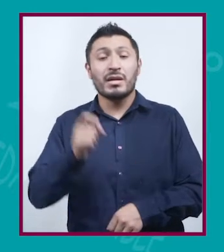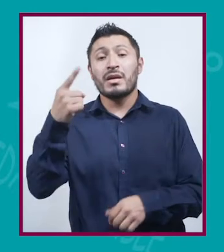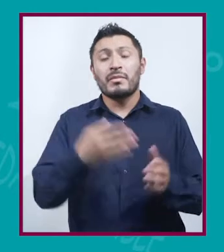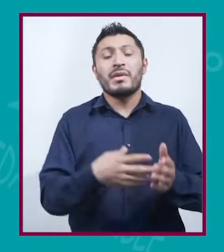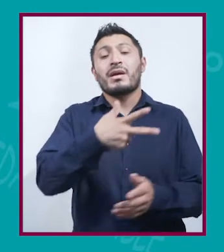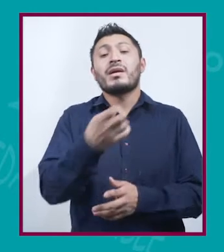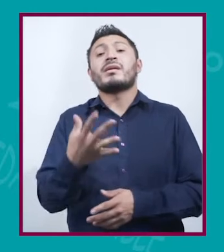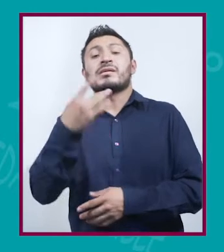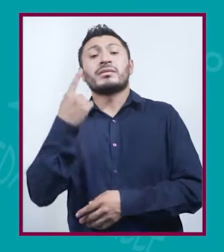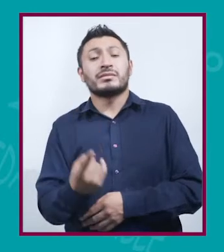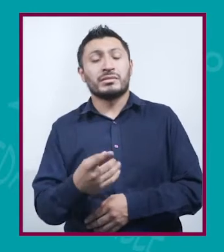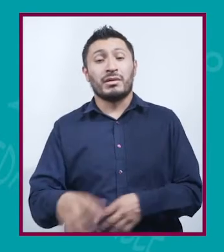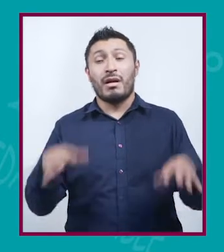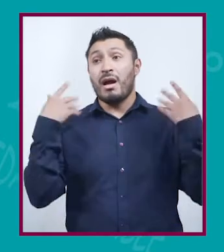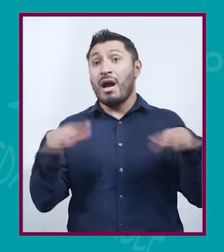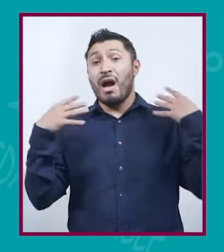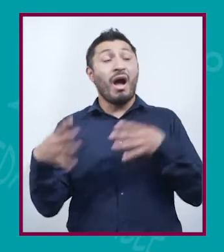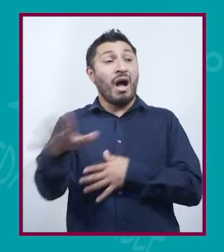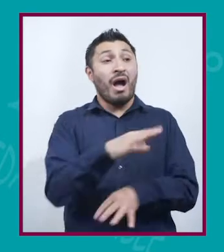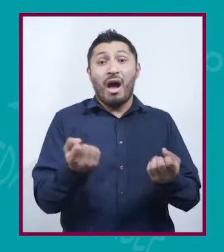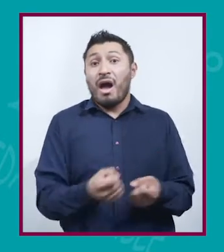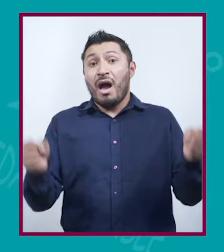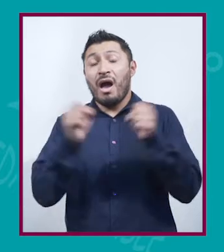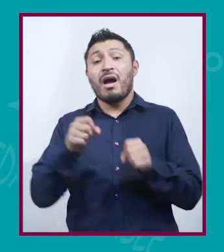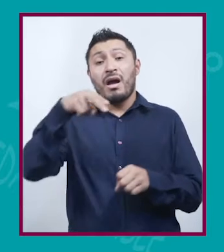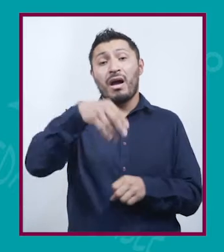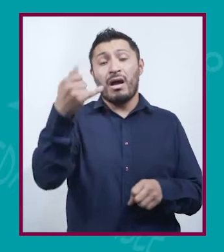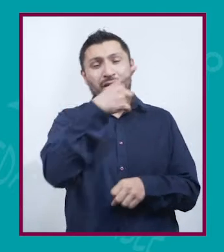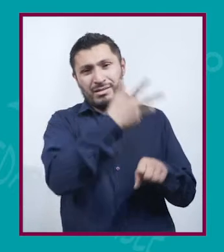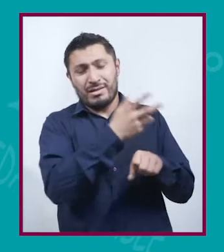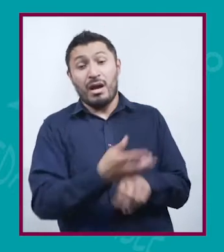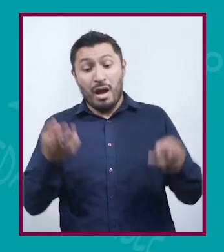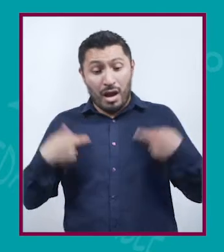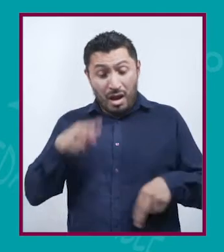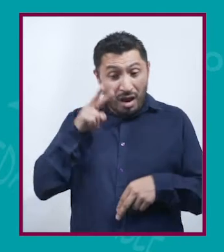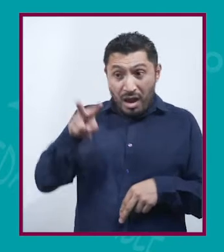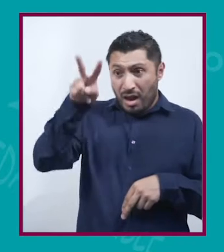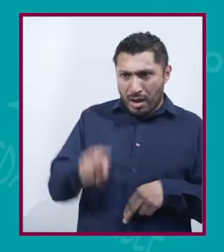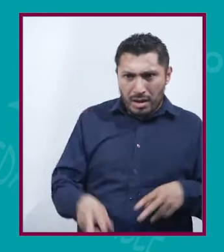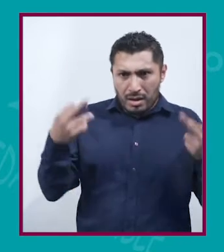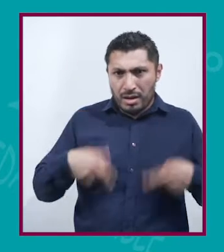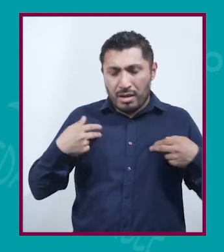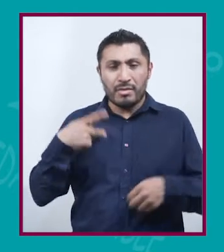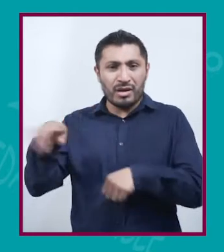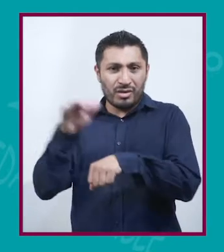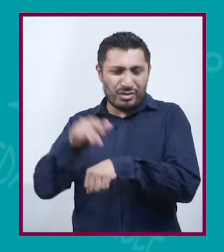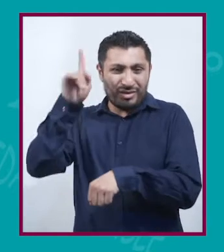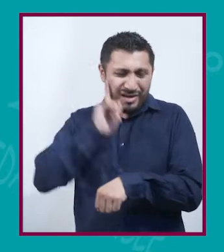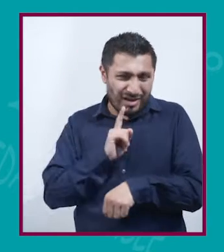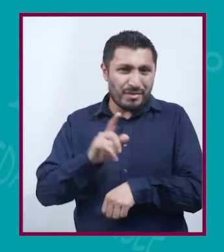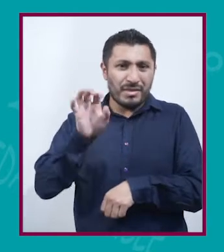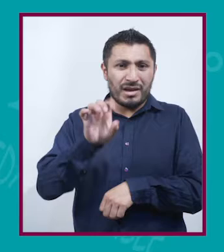en 1851 escandalizó a la sociedad neoyorquina vistiendo un atuendo semejante al de su amiga